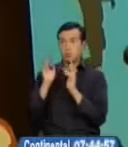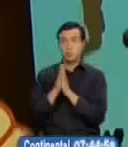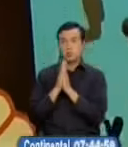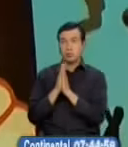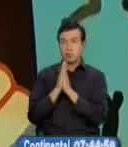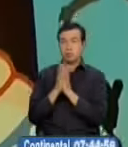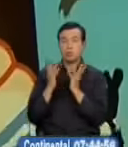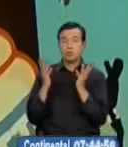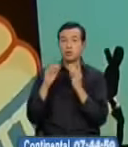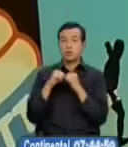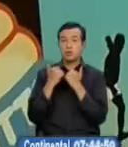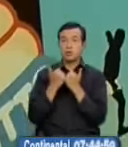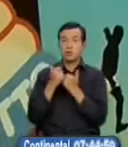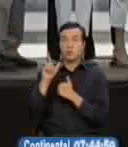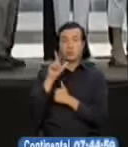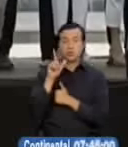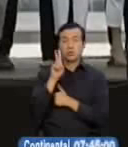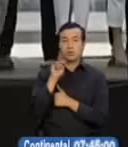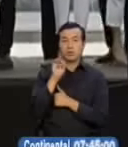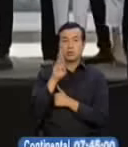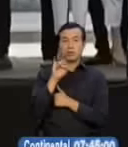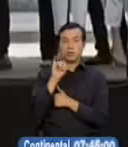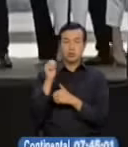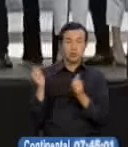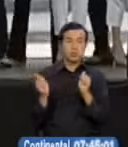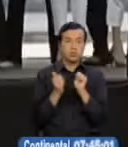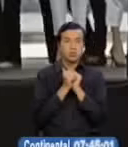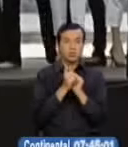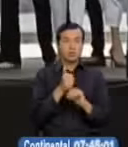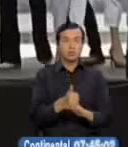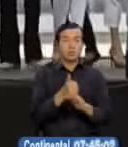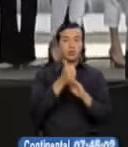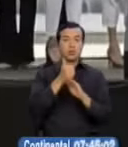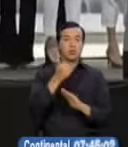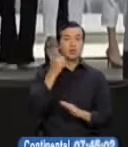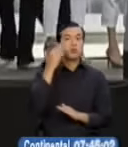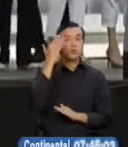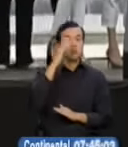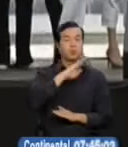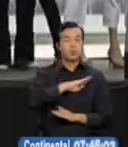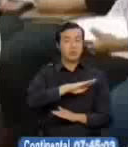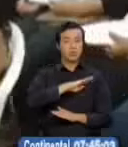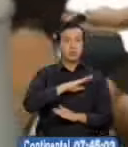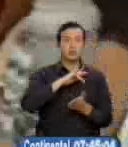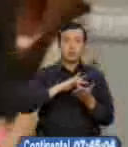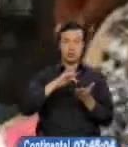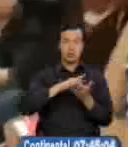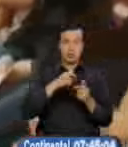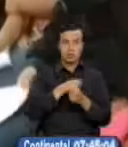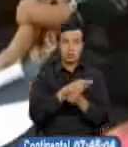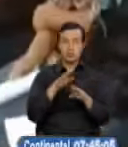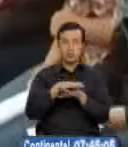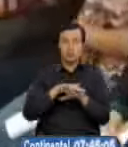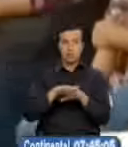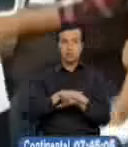al Parlamento. Este lunes Viteri también acompañó a las autoridades del municipio porteño a la entrega de tablets para